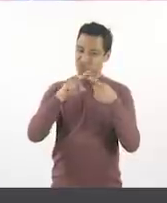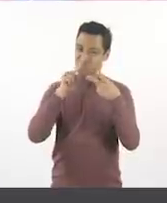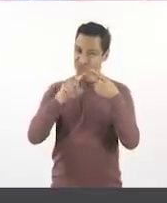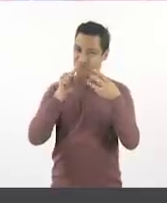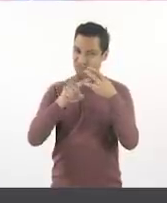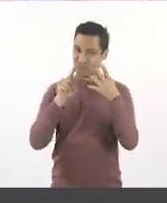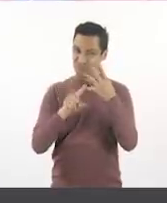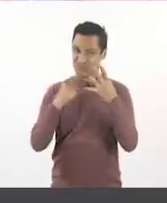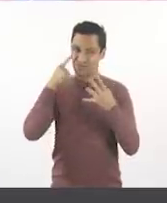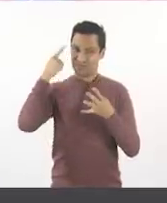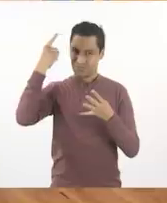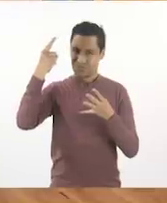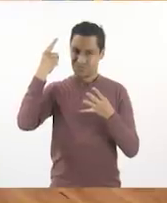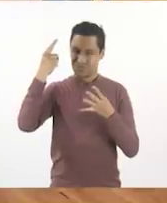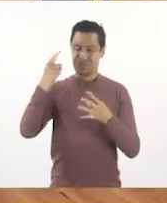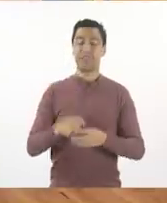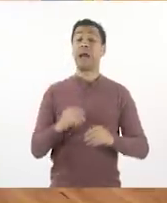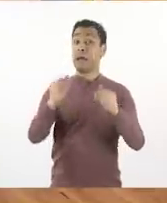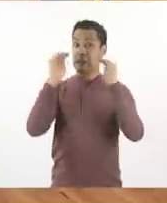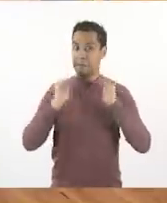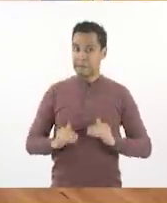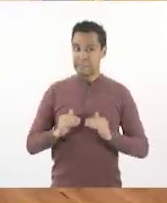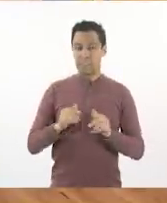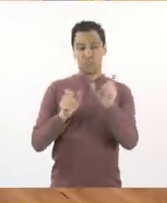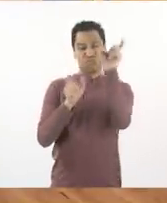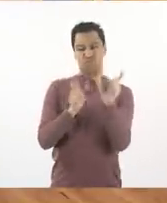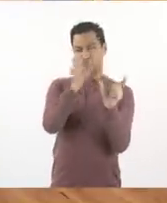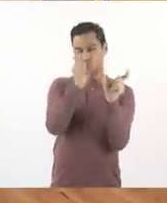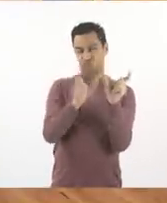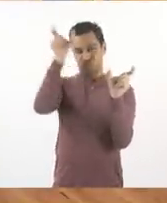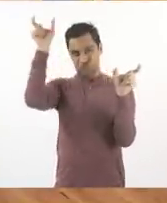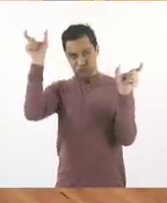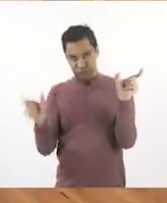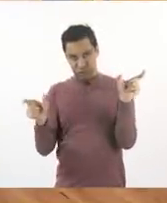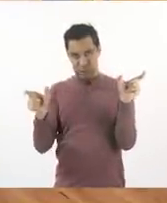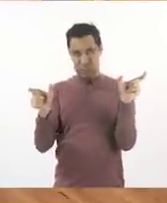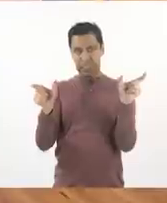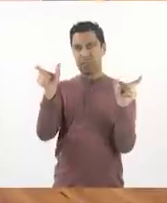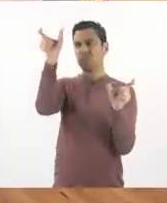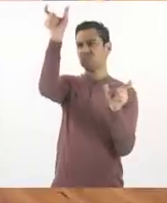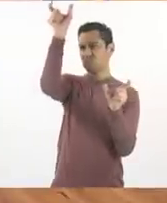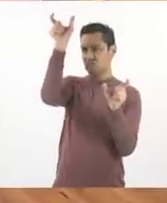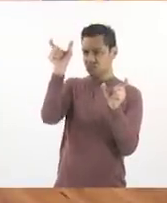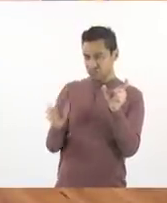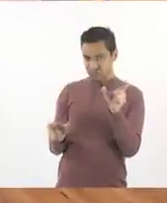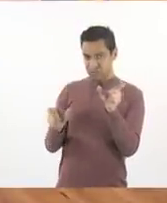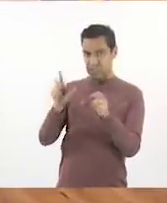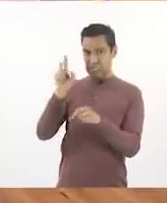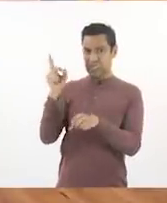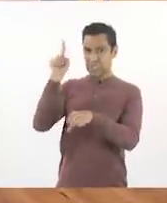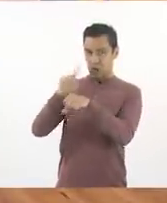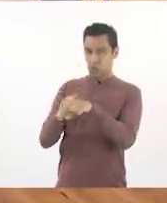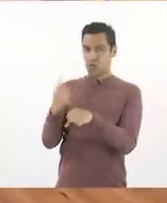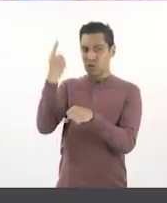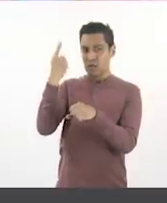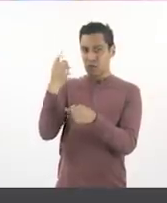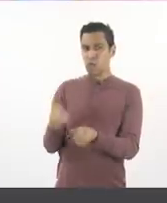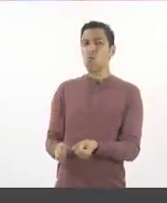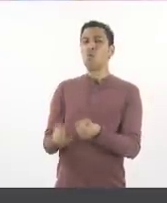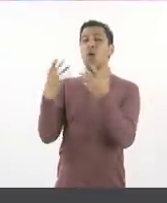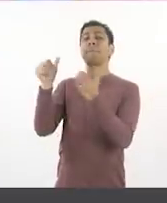1, 2, 3 y 4. 4 meses. Ahora nos vamos a la última columna, que es la de los 31 días. ¿Cuáles meses tienen 31